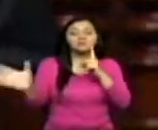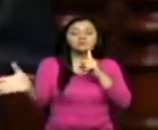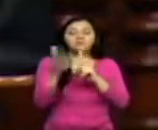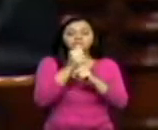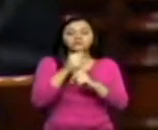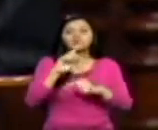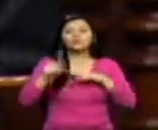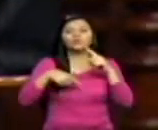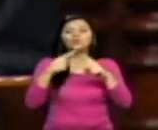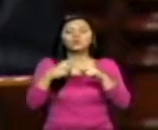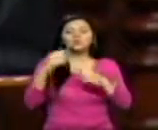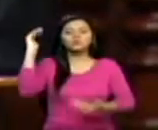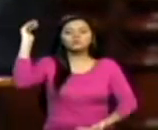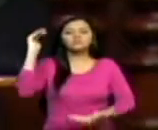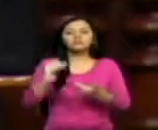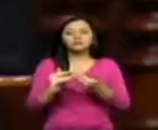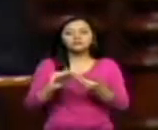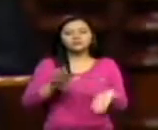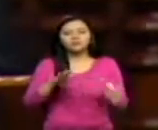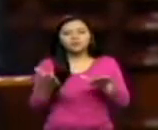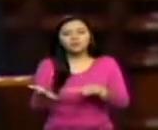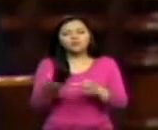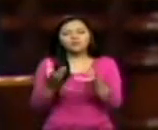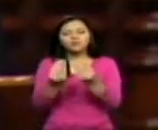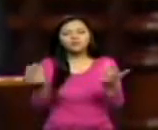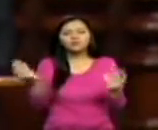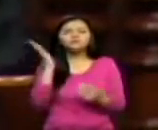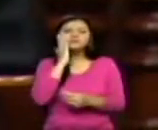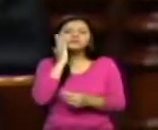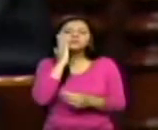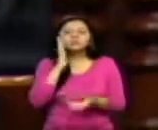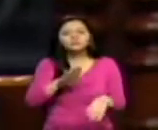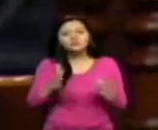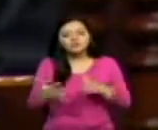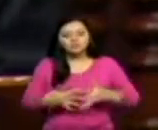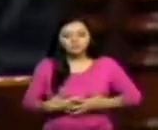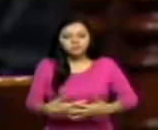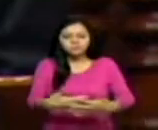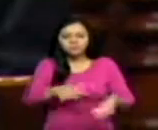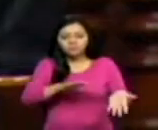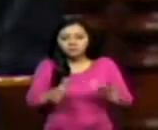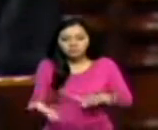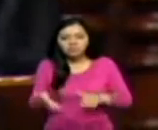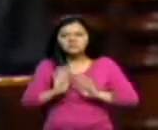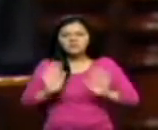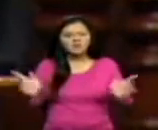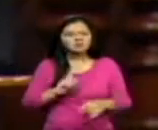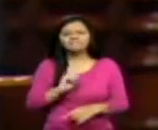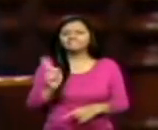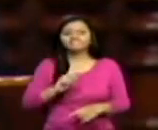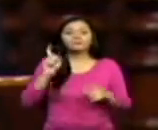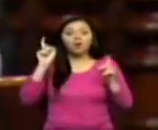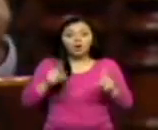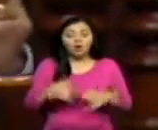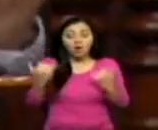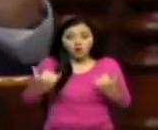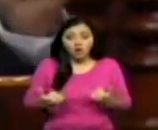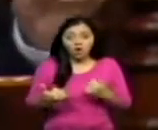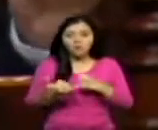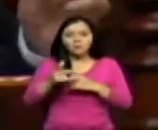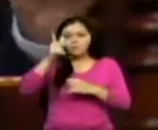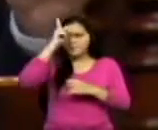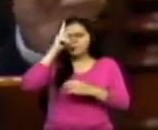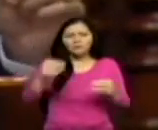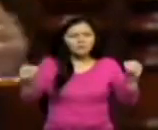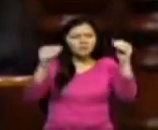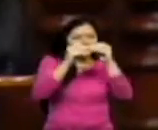reduciendo las cifras de la mortalidad materno-infantil. El país no puede darse el lujo de perder